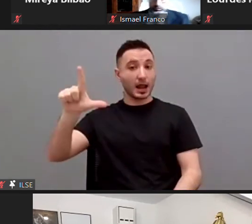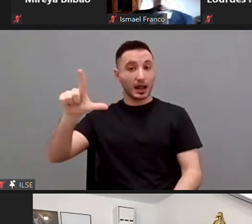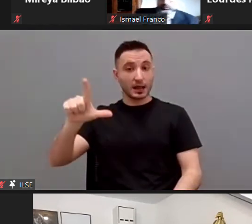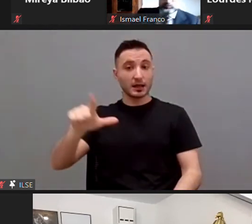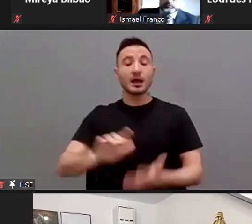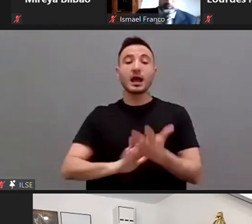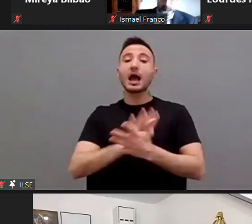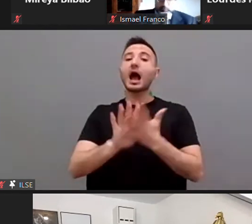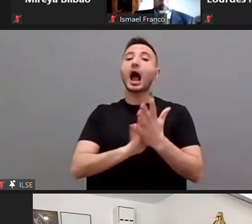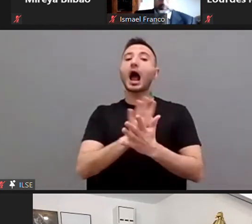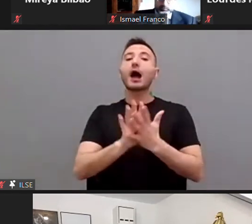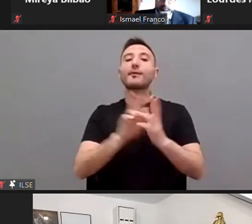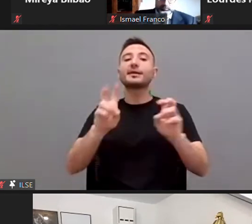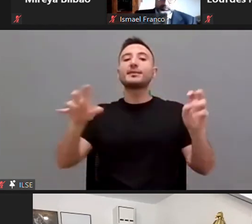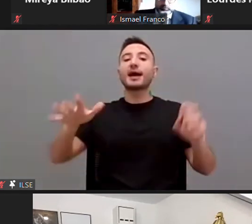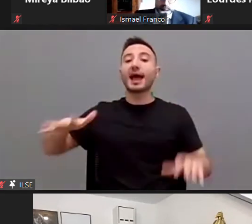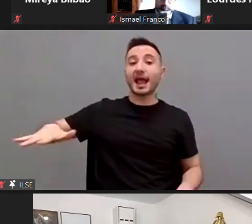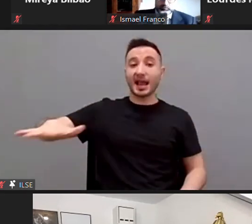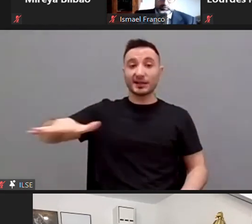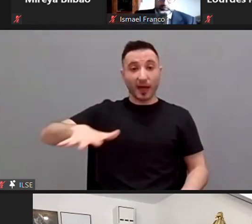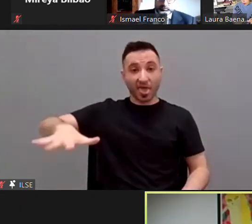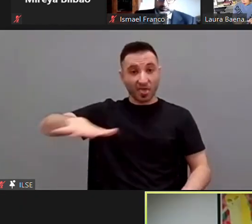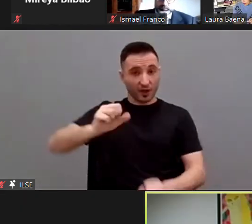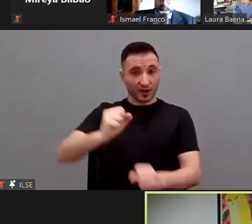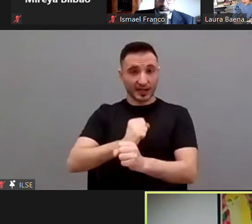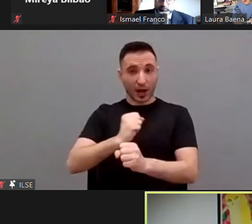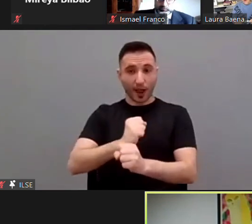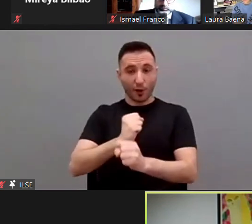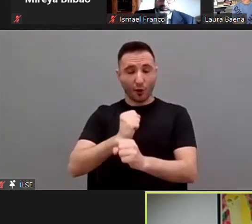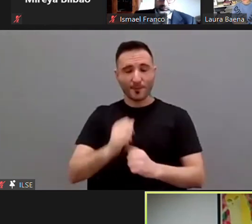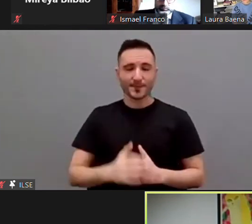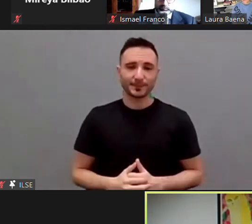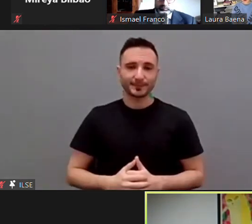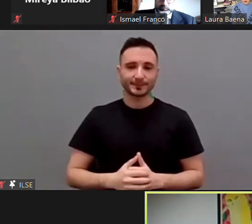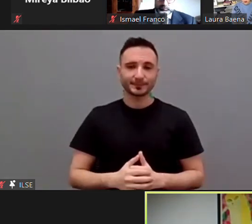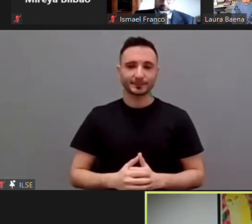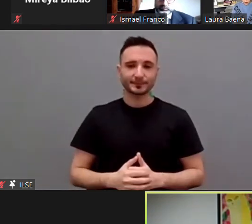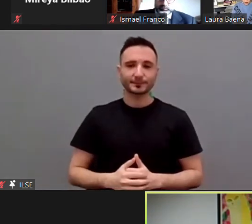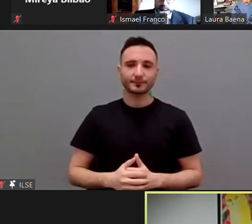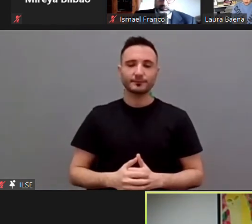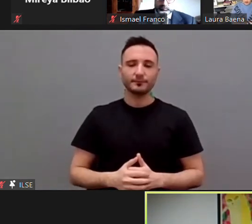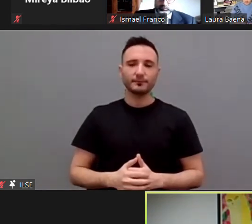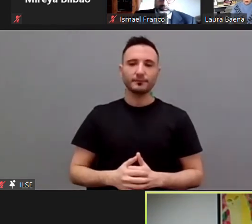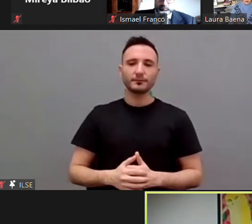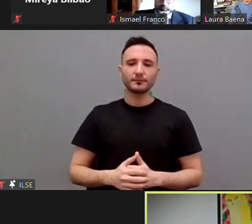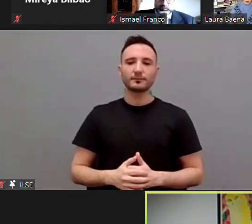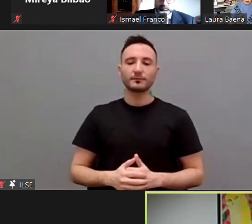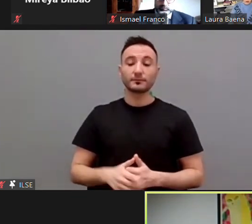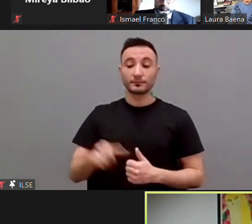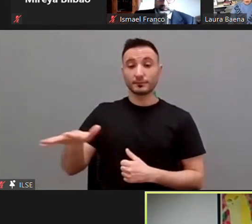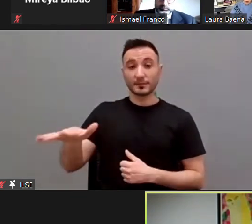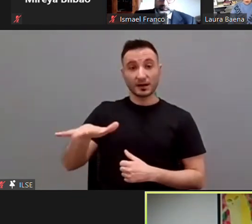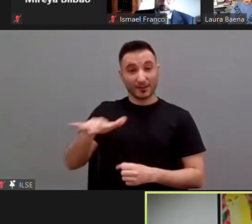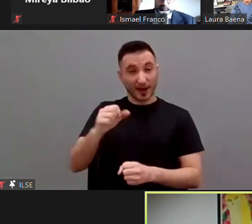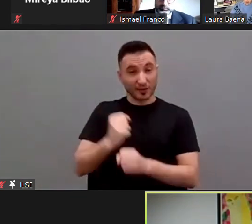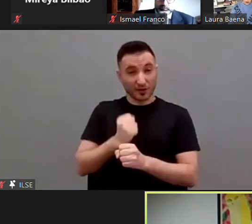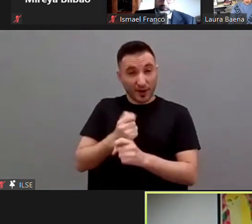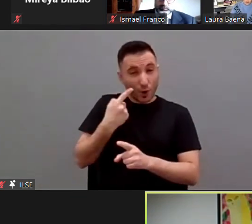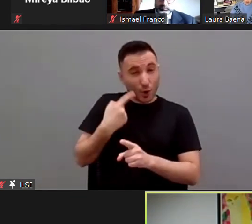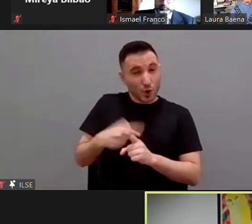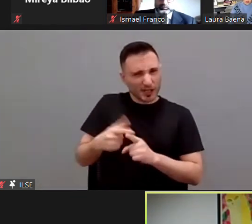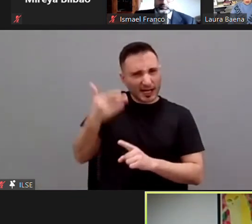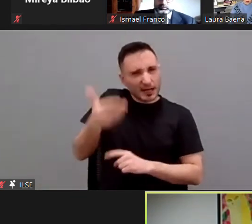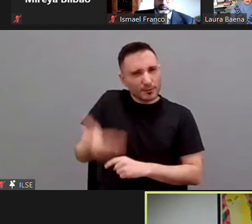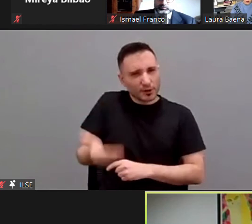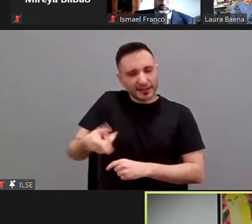con los espacios de trabajo, el tema del espacio de trabajo, ¿no? Una cosa muy importante que ahora mismo todavía no vamos a ser capaces de